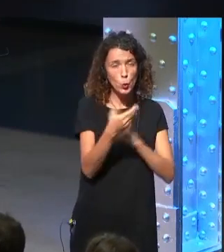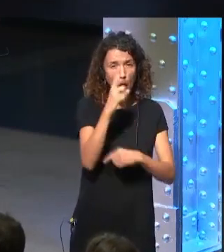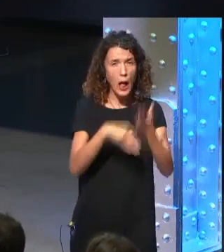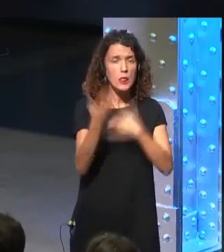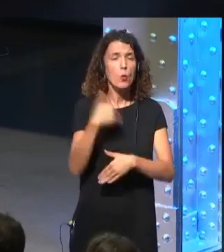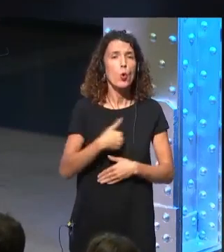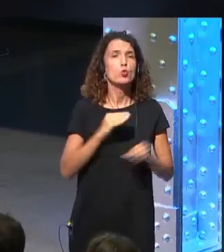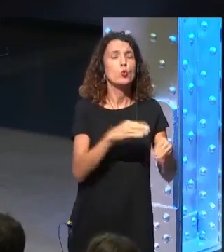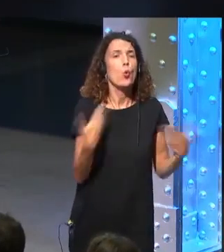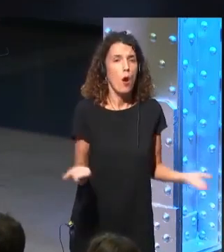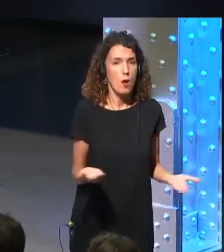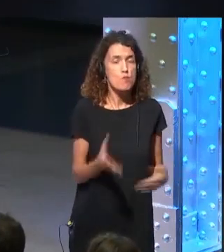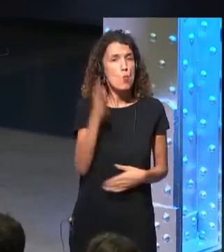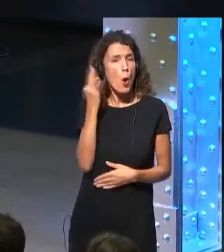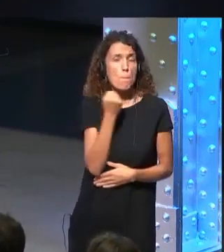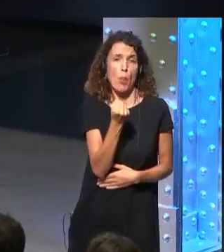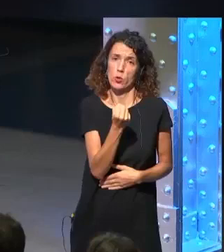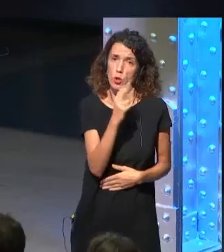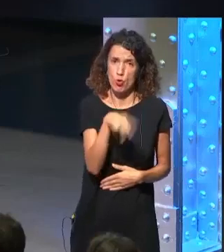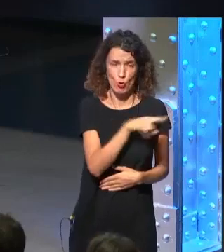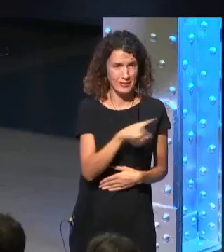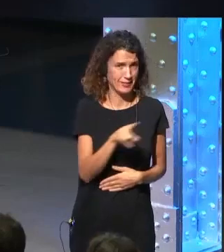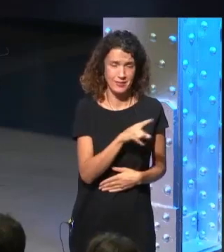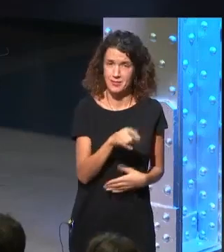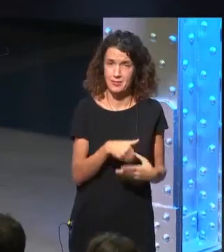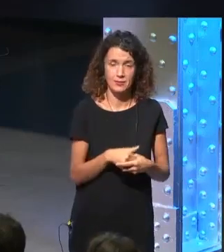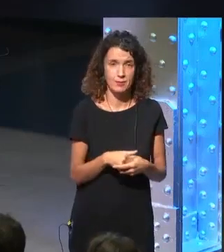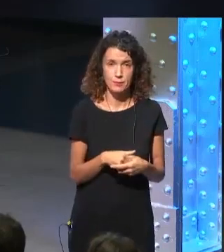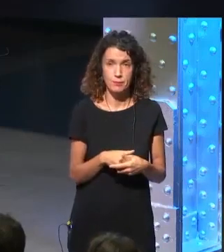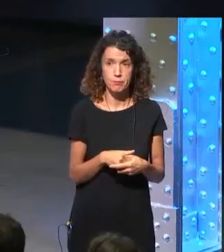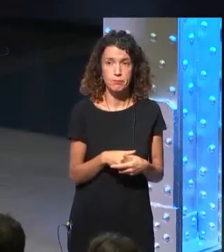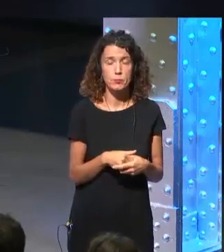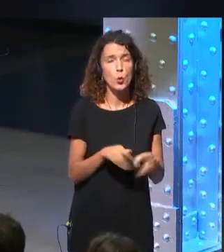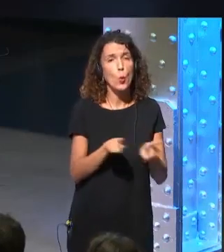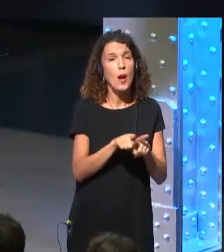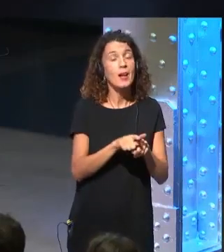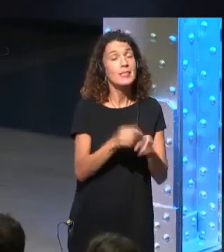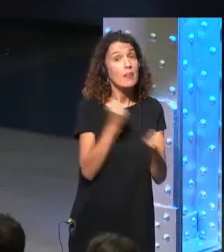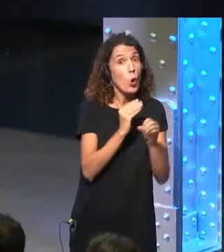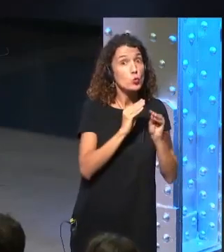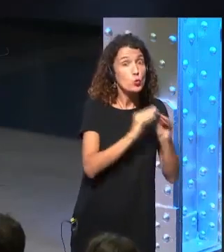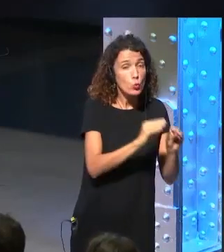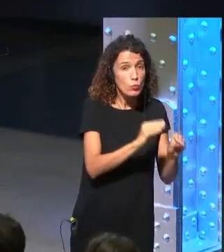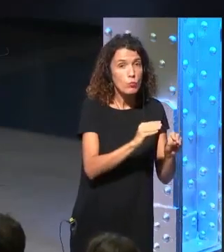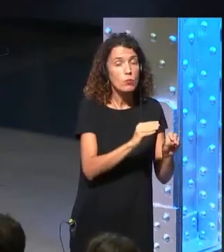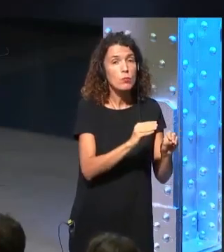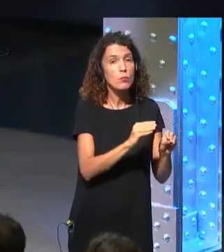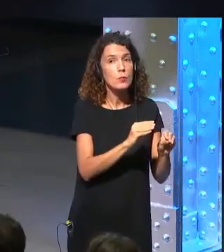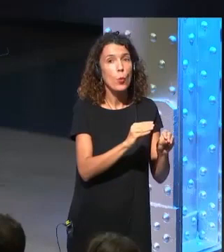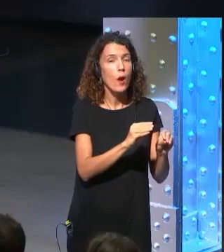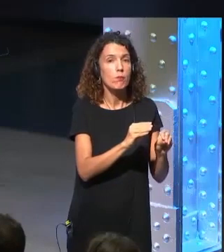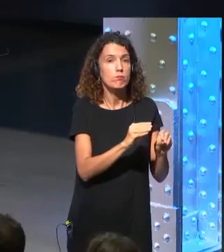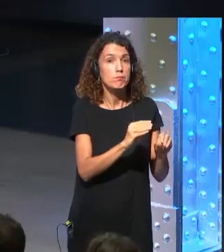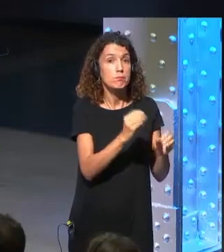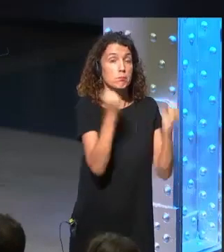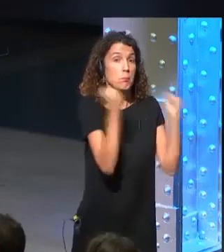antigua? No es ser mujeres poderosas, sino es ser... El trabajo de las Amazonas es que se las mates, que